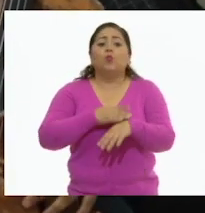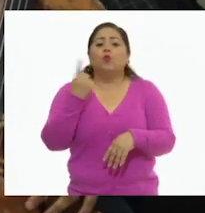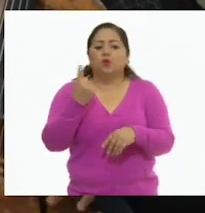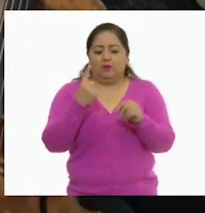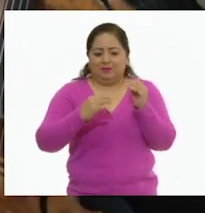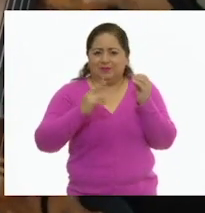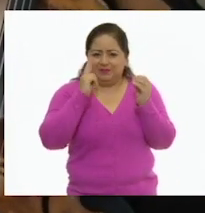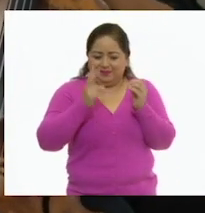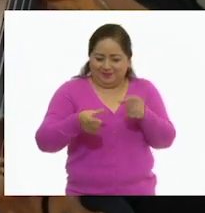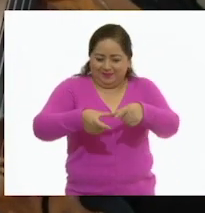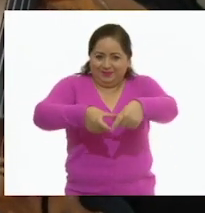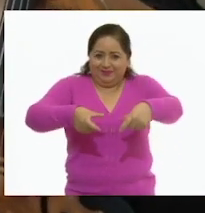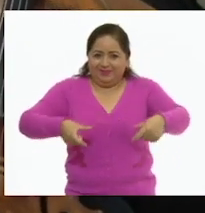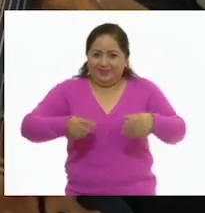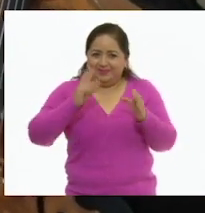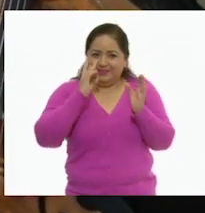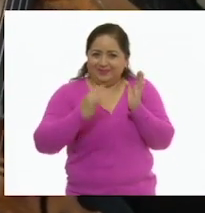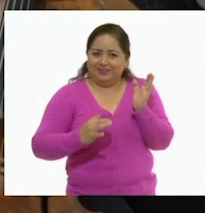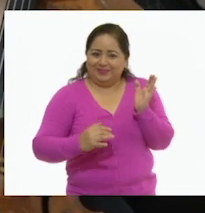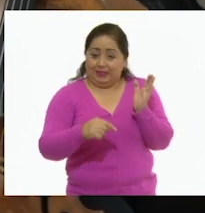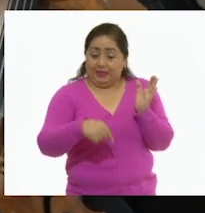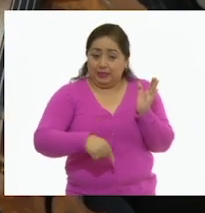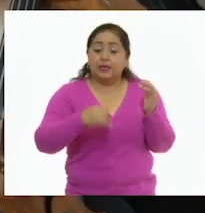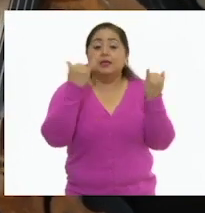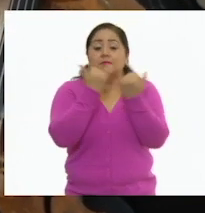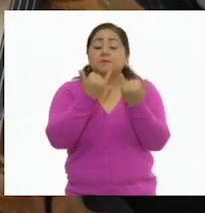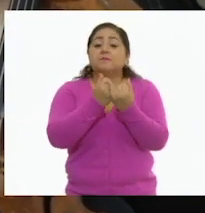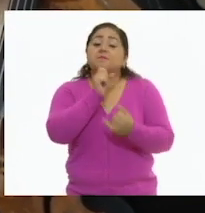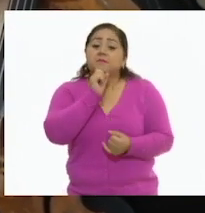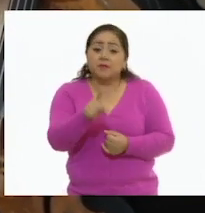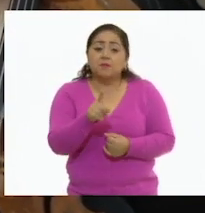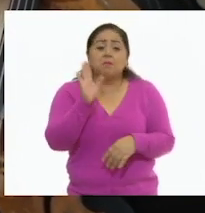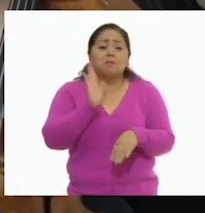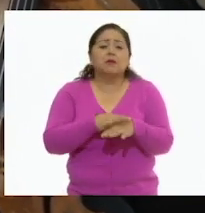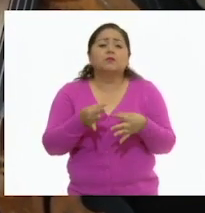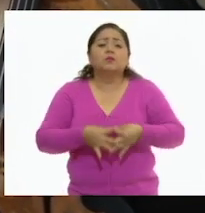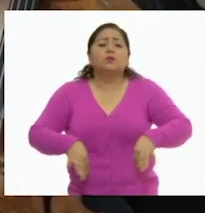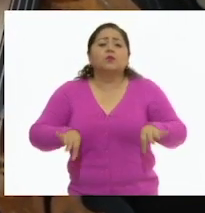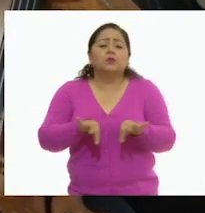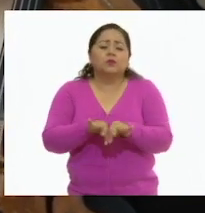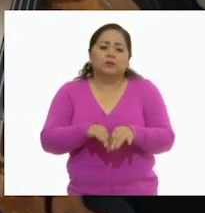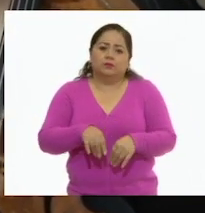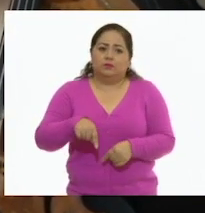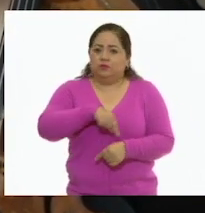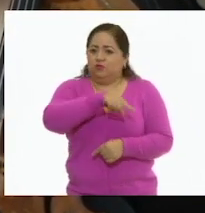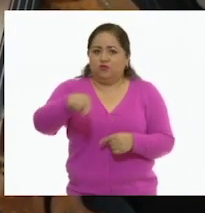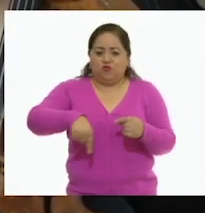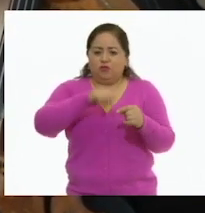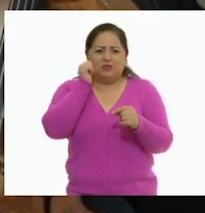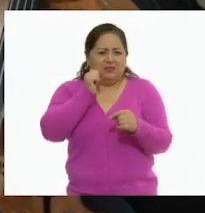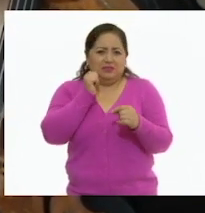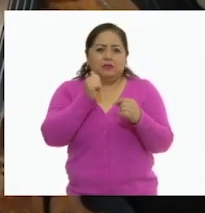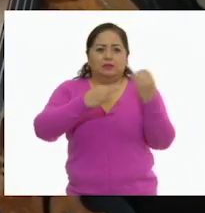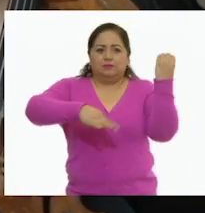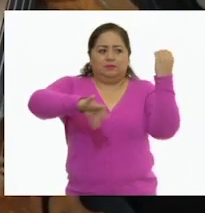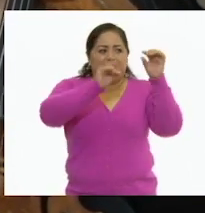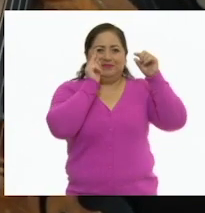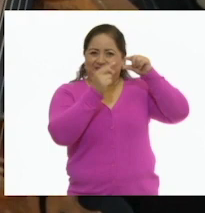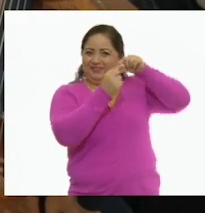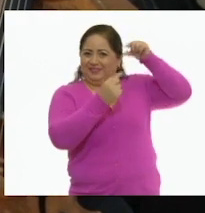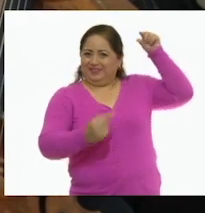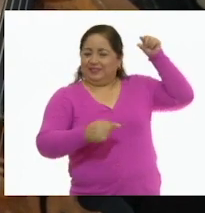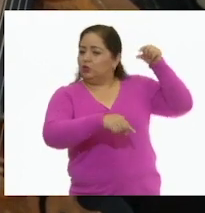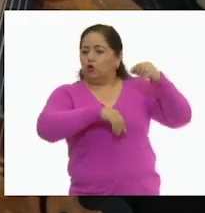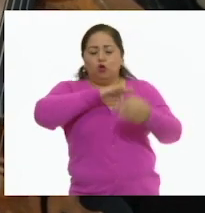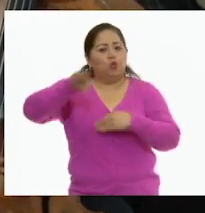las ejes aquí recortadas en la tapa. Y sobre todo lo más importante es que todos ellos se tocan con este artefacto, que es